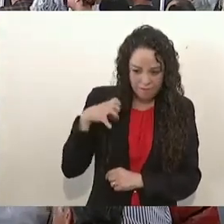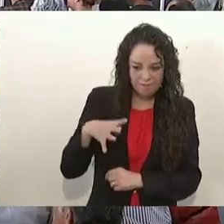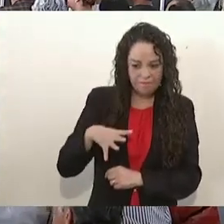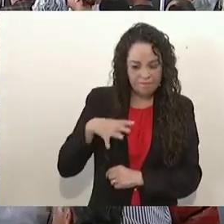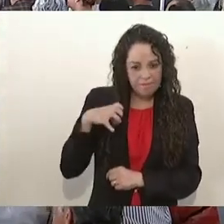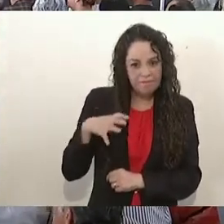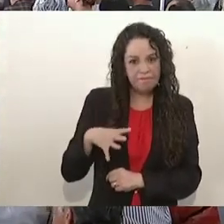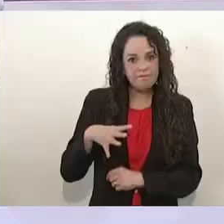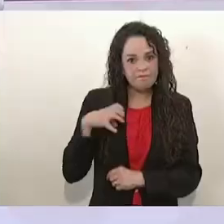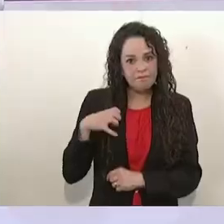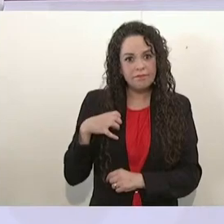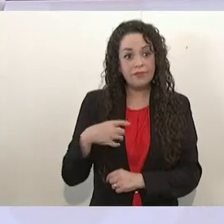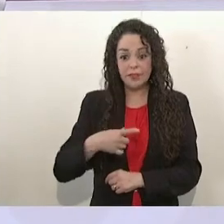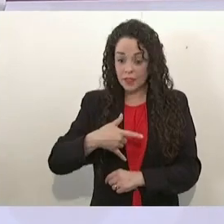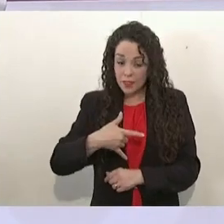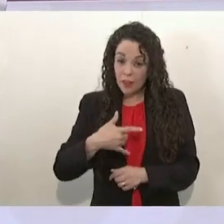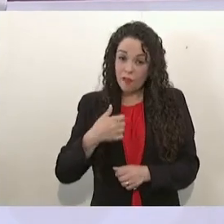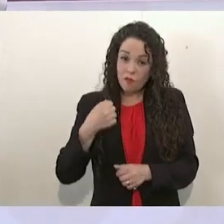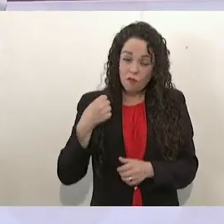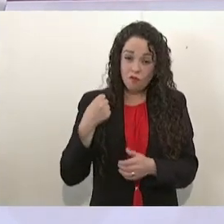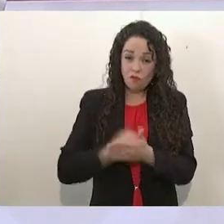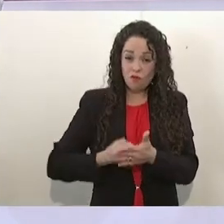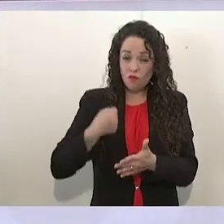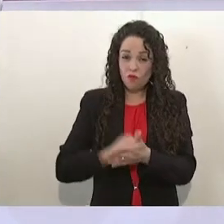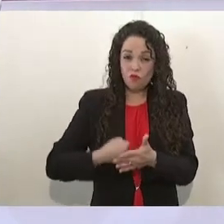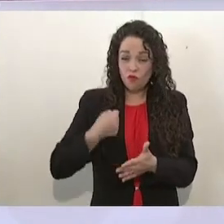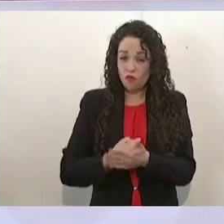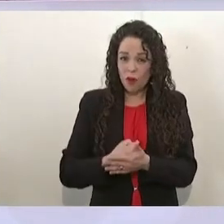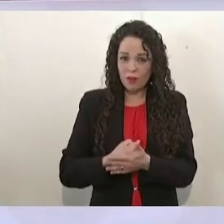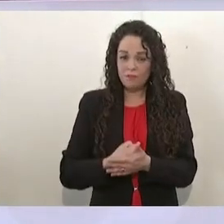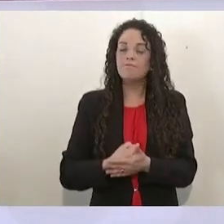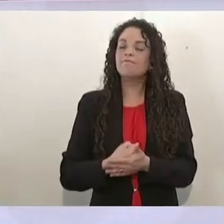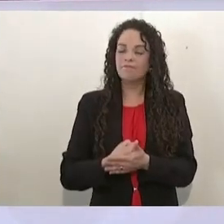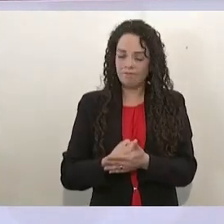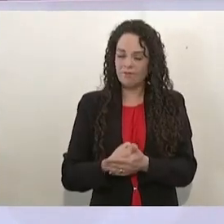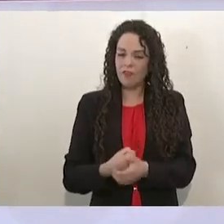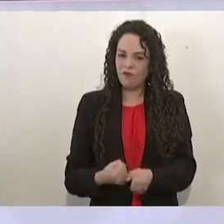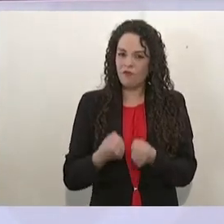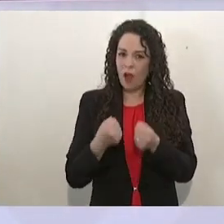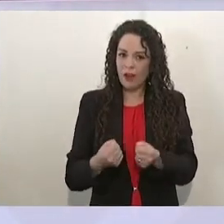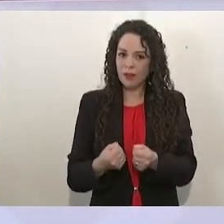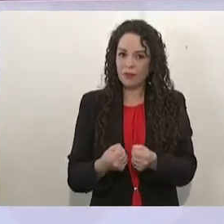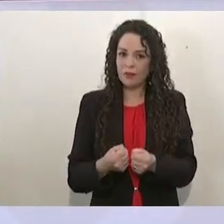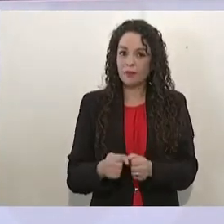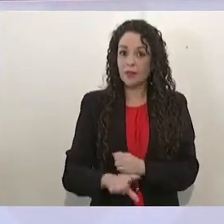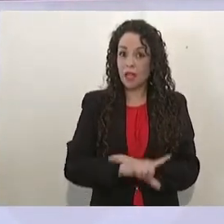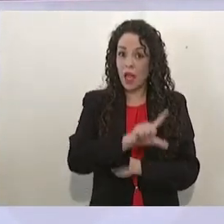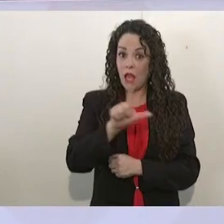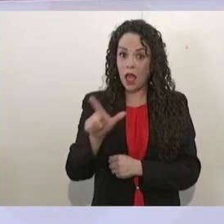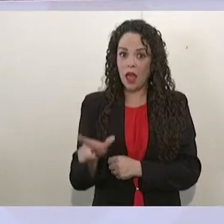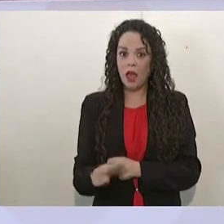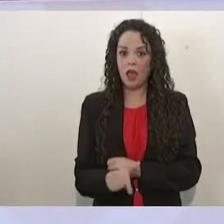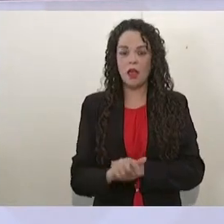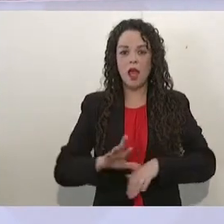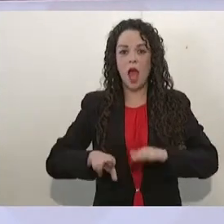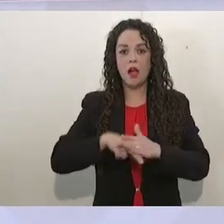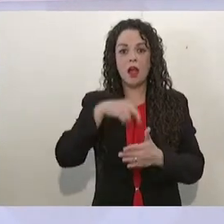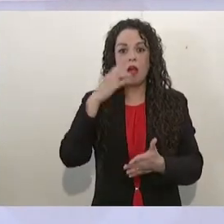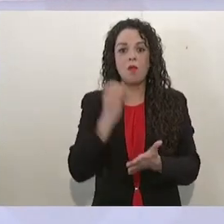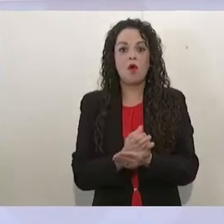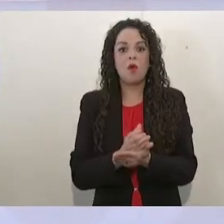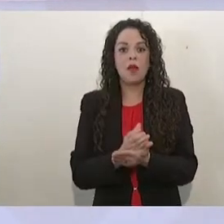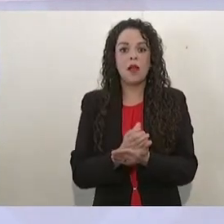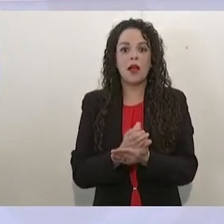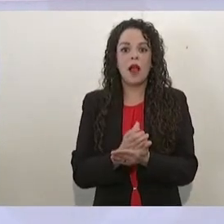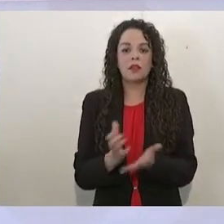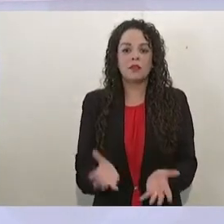se restauró la República y se echó para afuera a los invasores y se logró